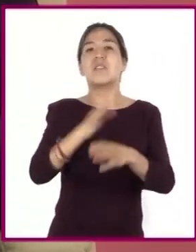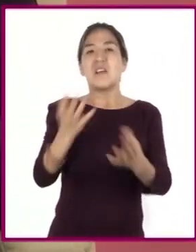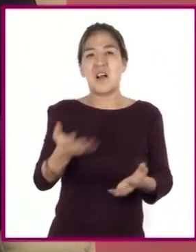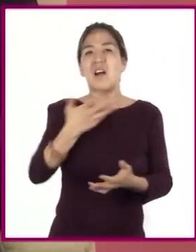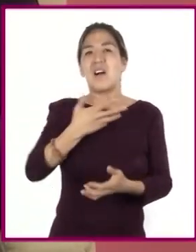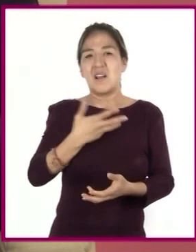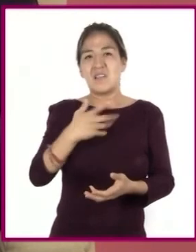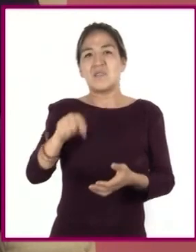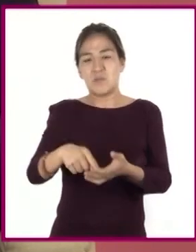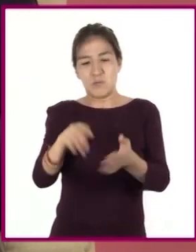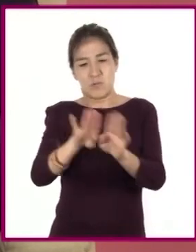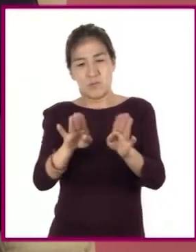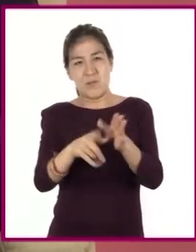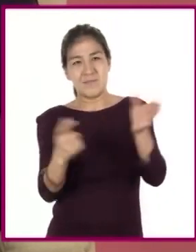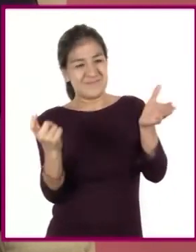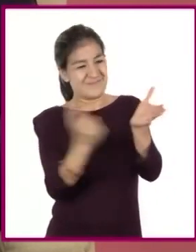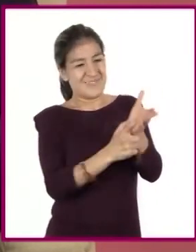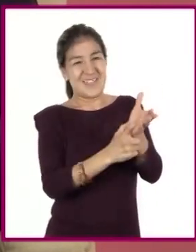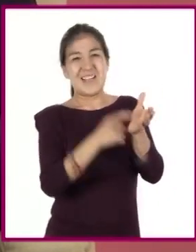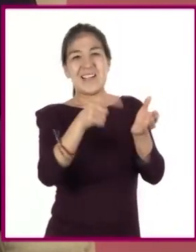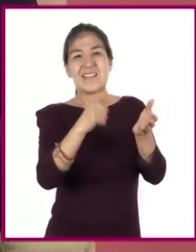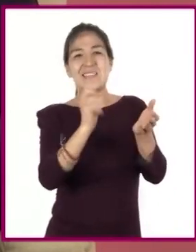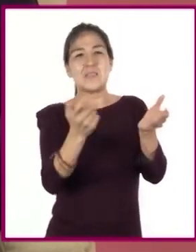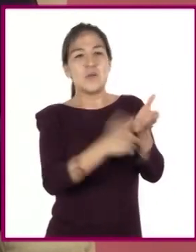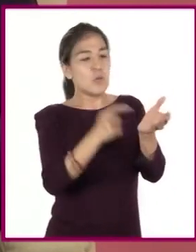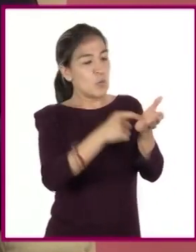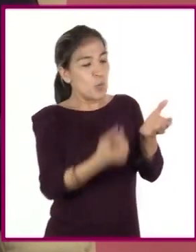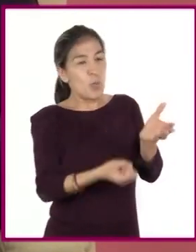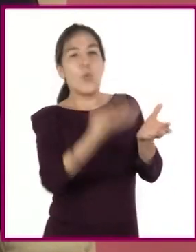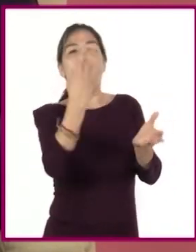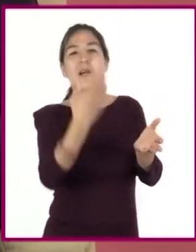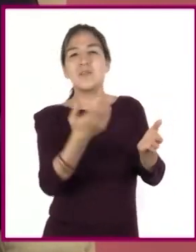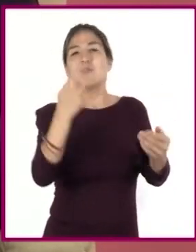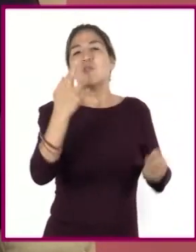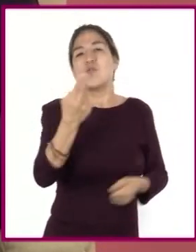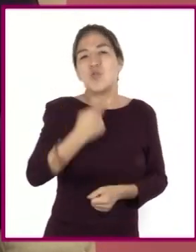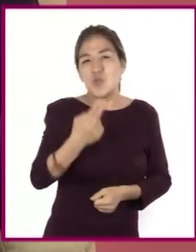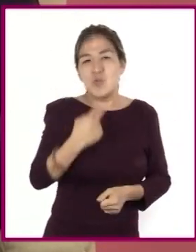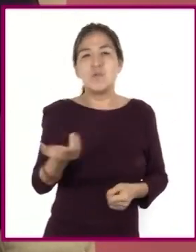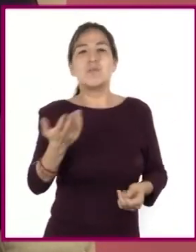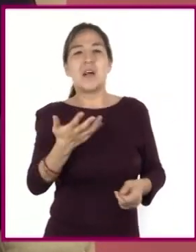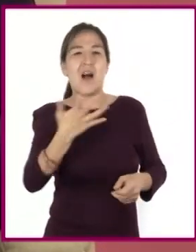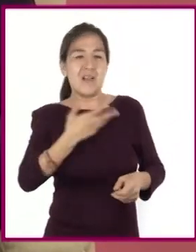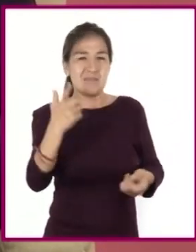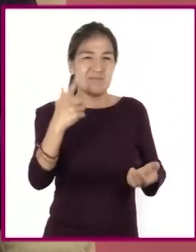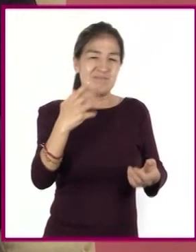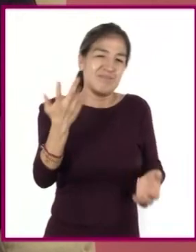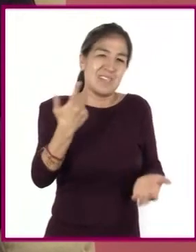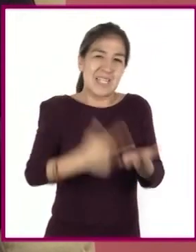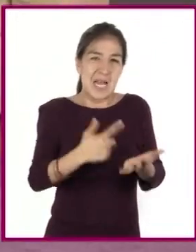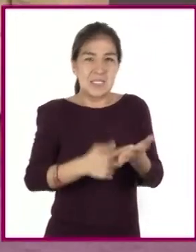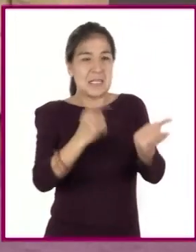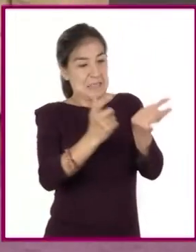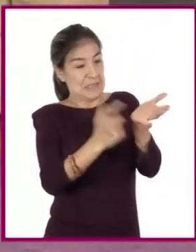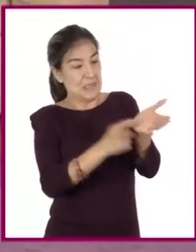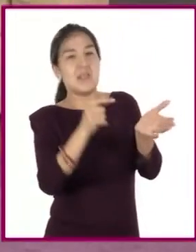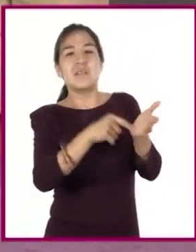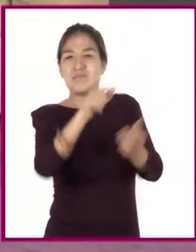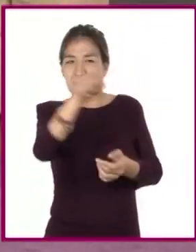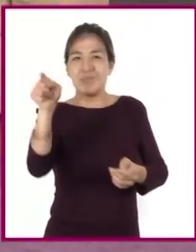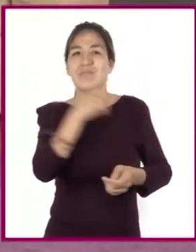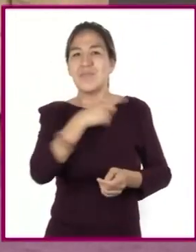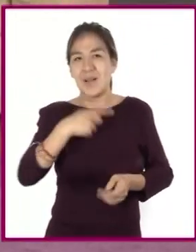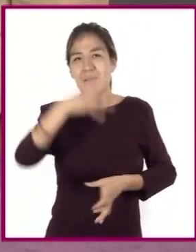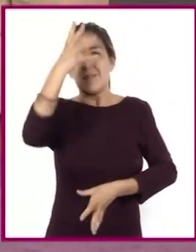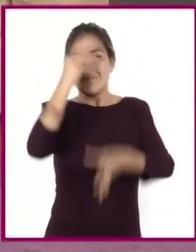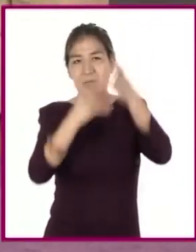muchos de los productos etiquetas con la cantidad de calorías que tienen los alimentos. Es importante aprenderlas a leer. Creo